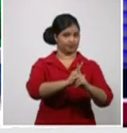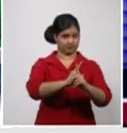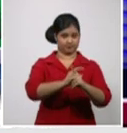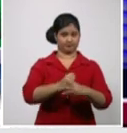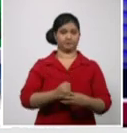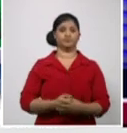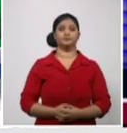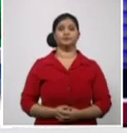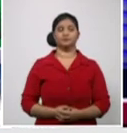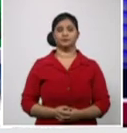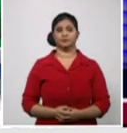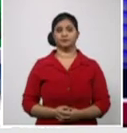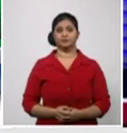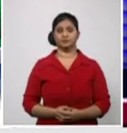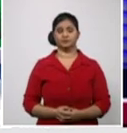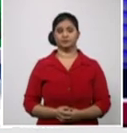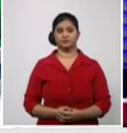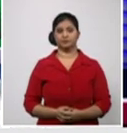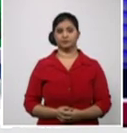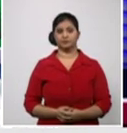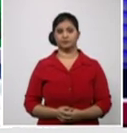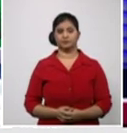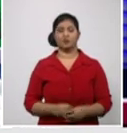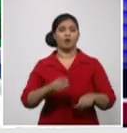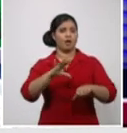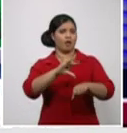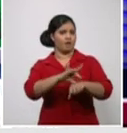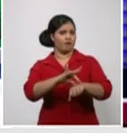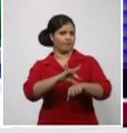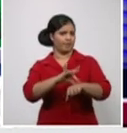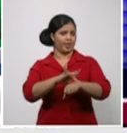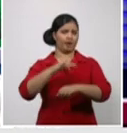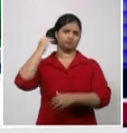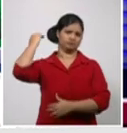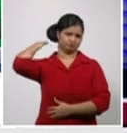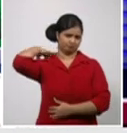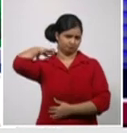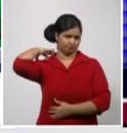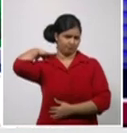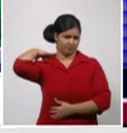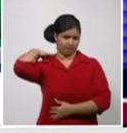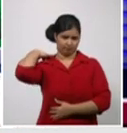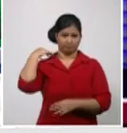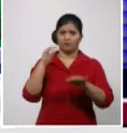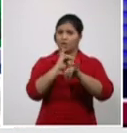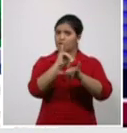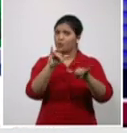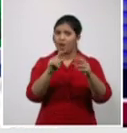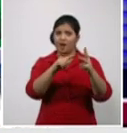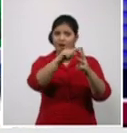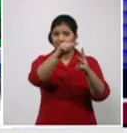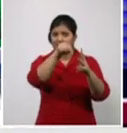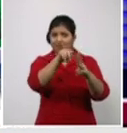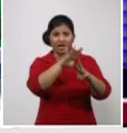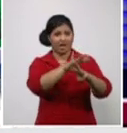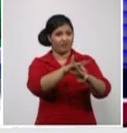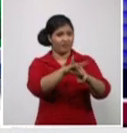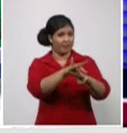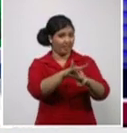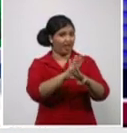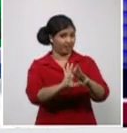con antecedentes de una enfermedad pulmonar obstructiva crónica que hace un poco vulnerable a estas